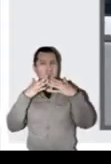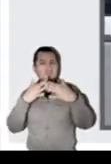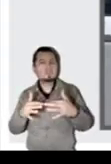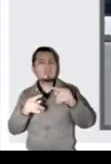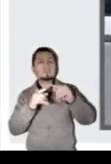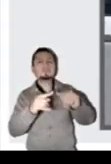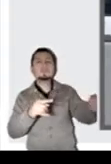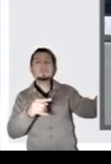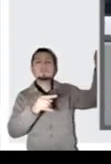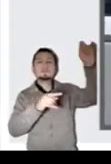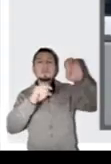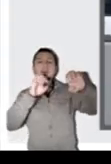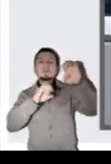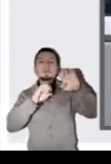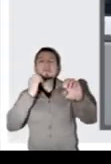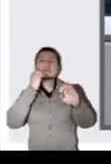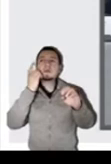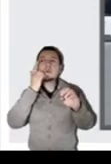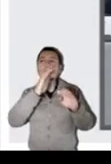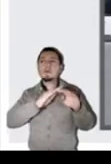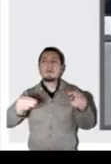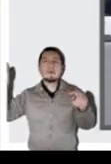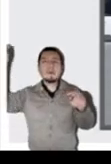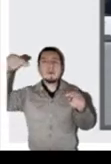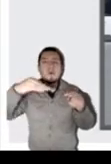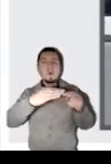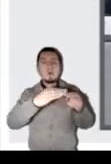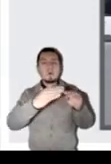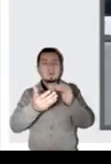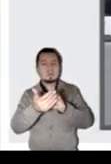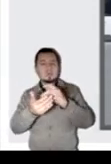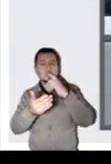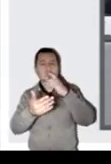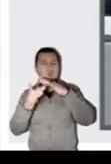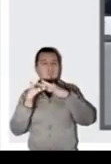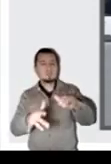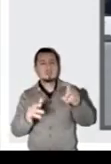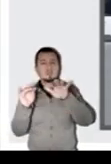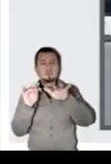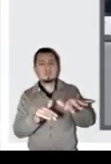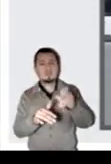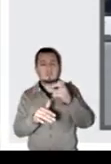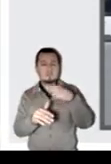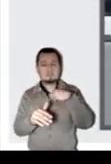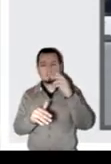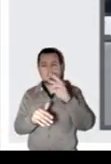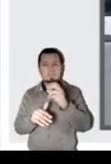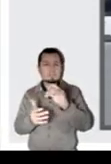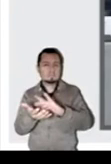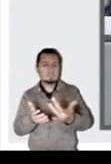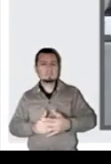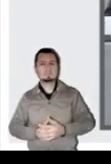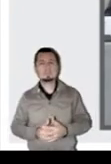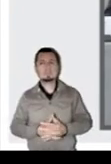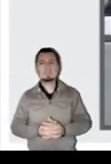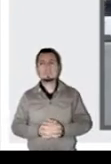logrado tlajomulco todas las partes con exiliados contaminantes yo lo sufrí mucho señor muchísimas gracias